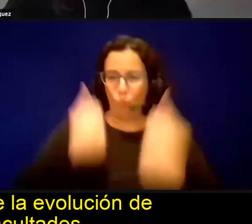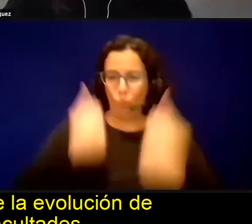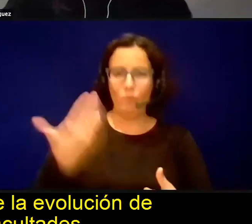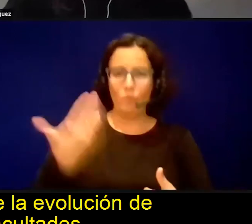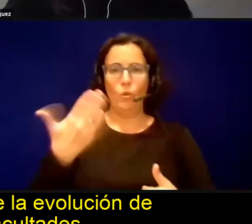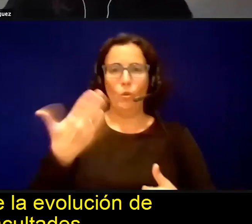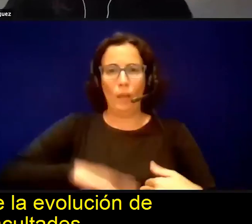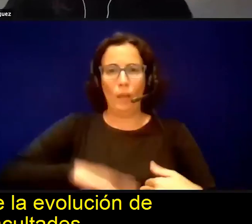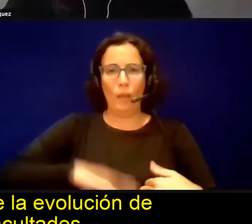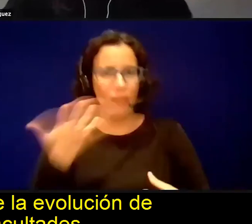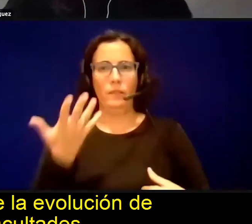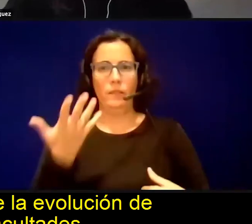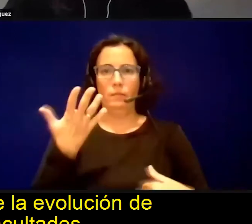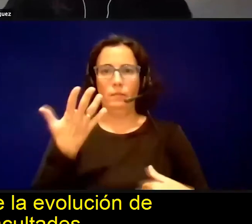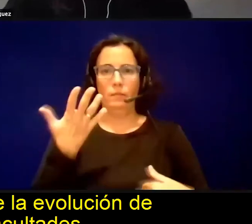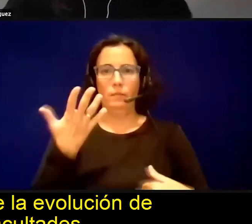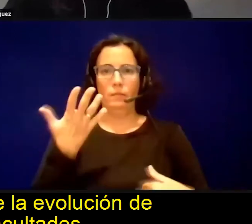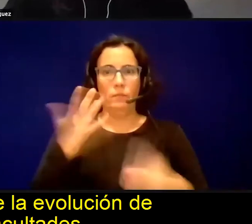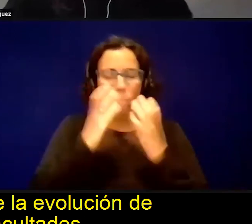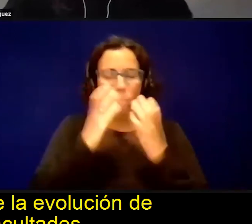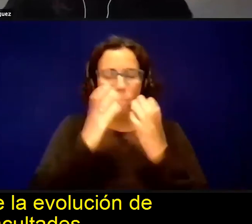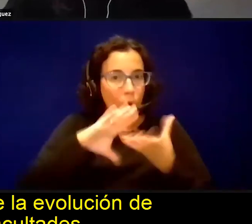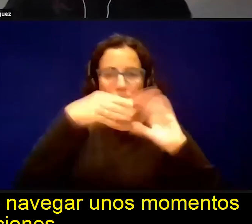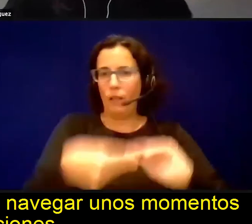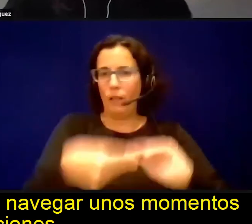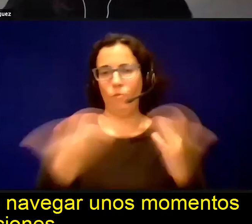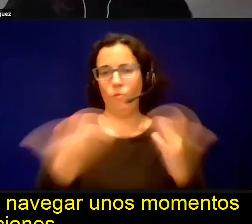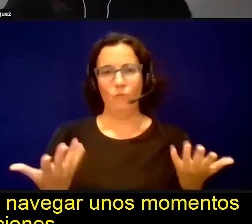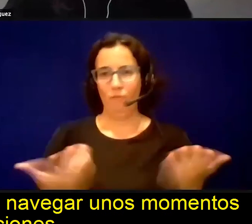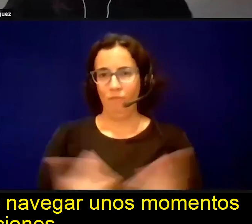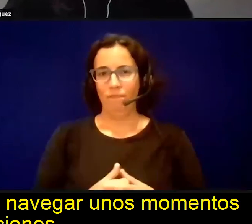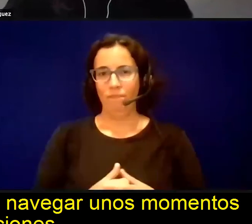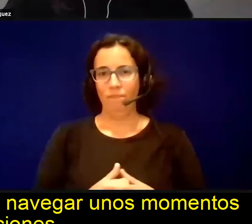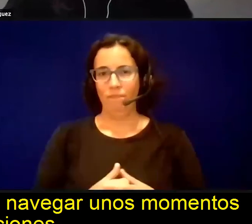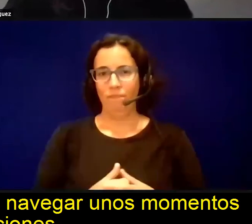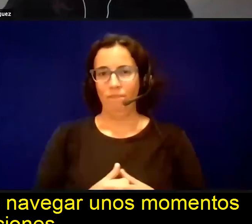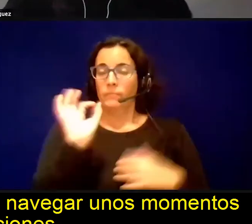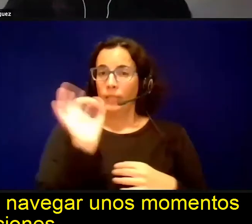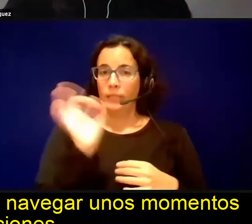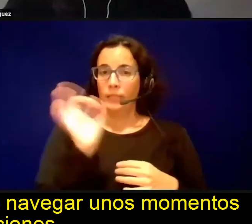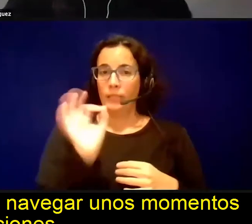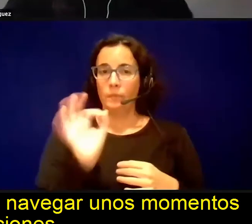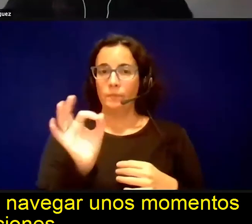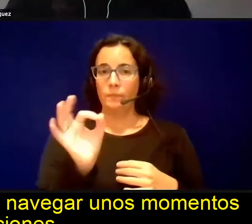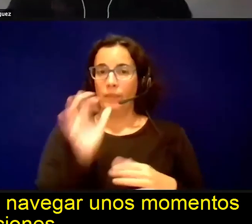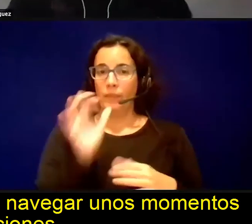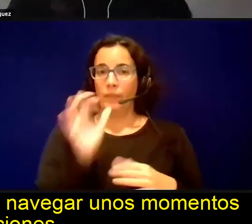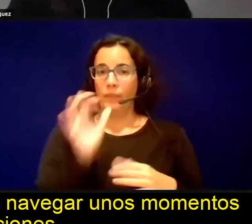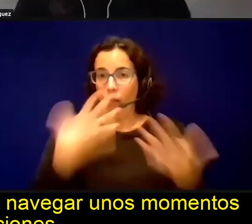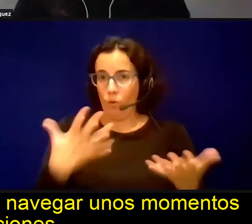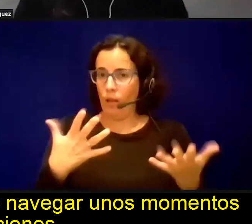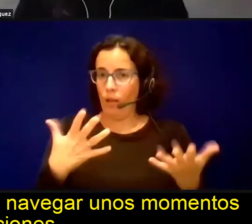facultades y capacidades. Así que siento que estamos ahorita tratando de